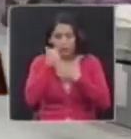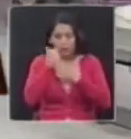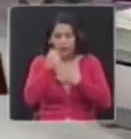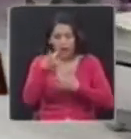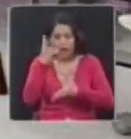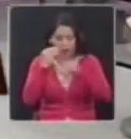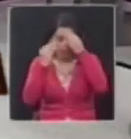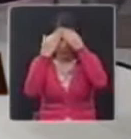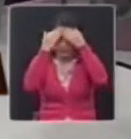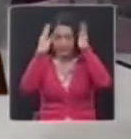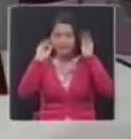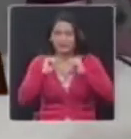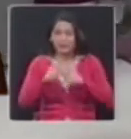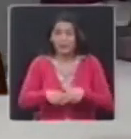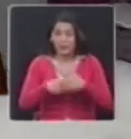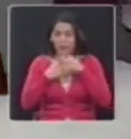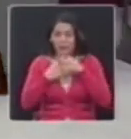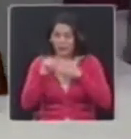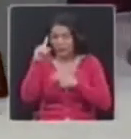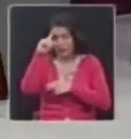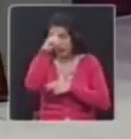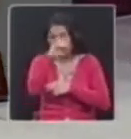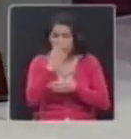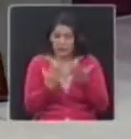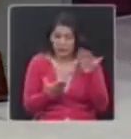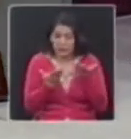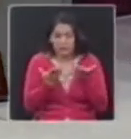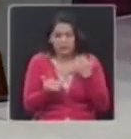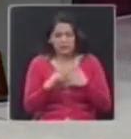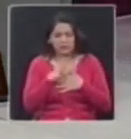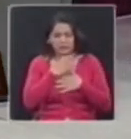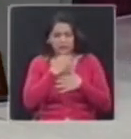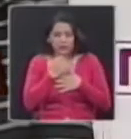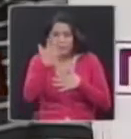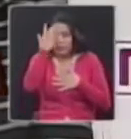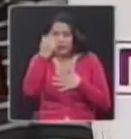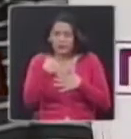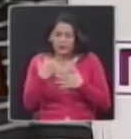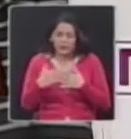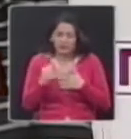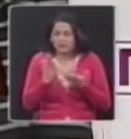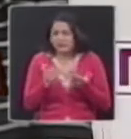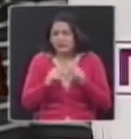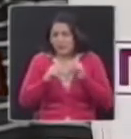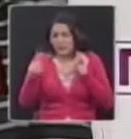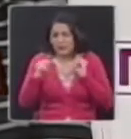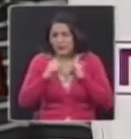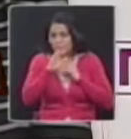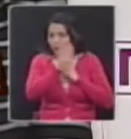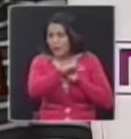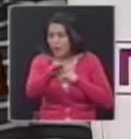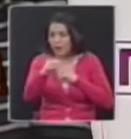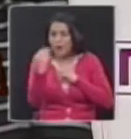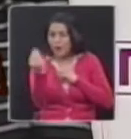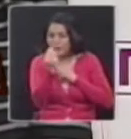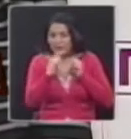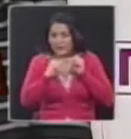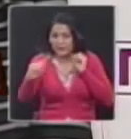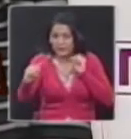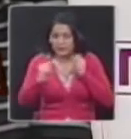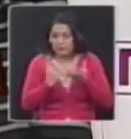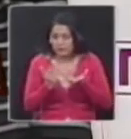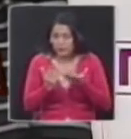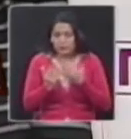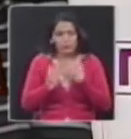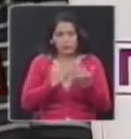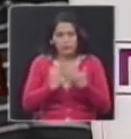al principio, por supuesto, que nos causa temor, sobre todo a los adultos, pero hay que entender que también es una nueva